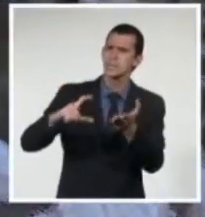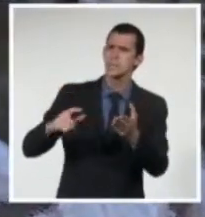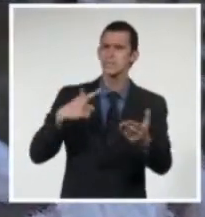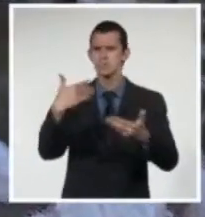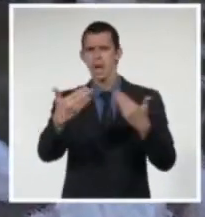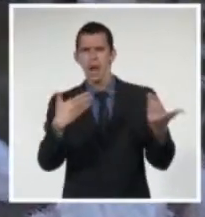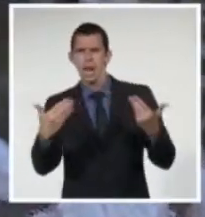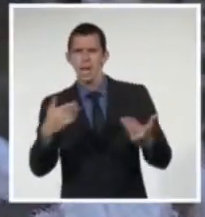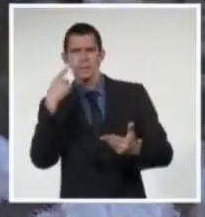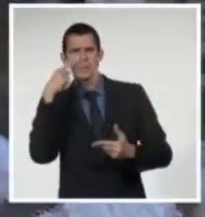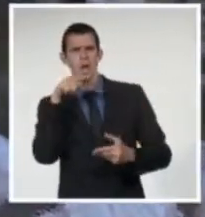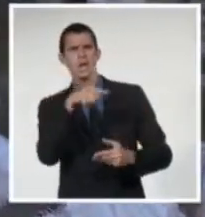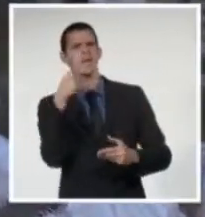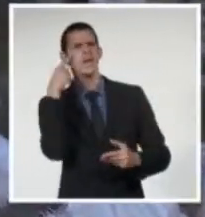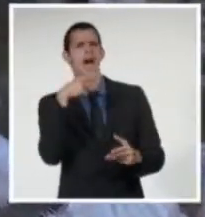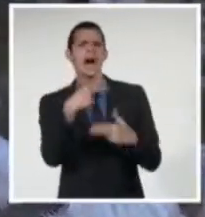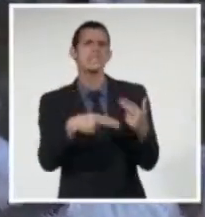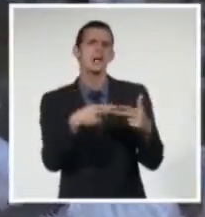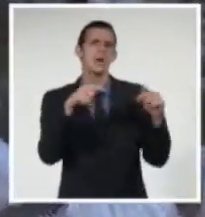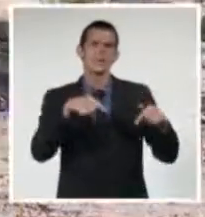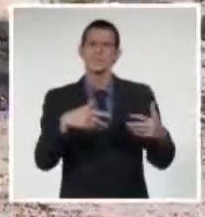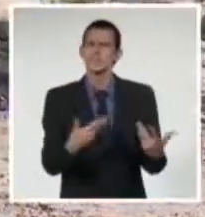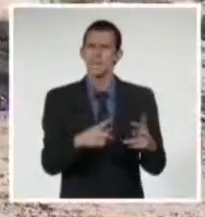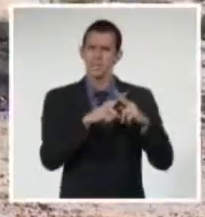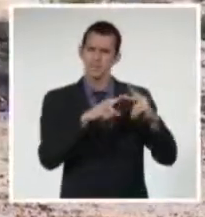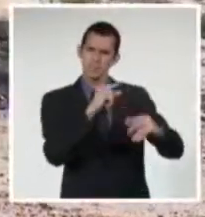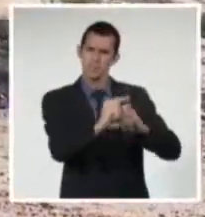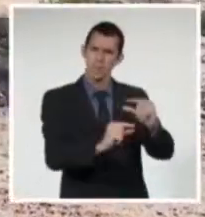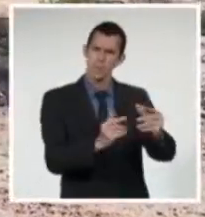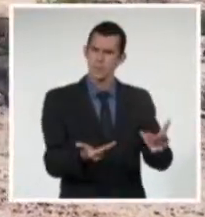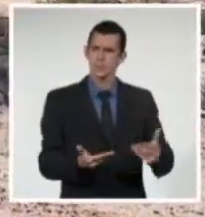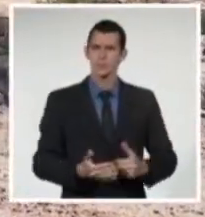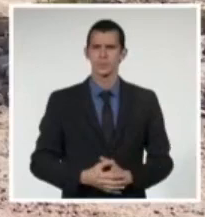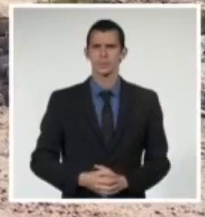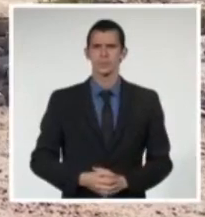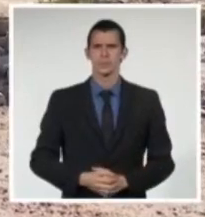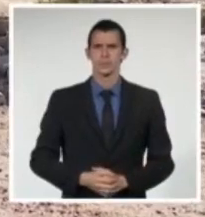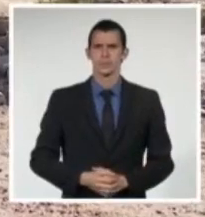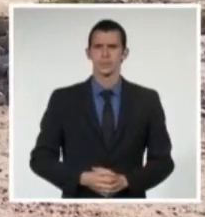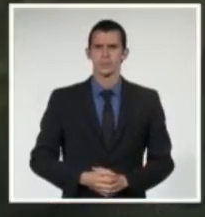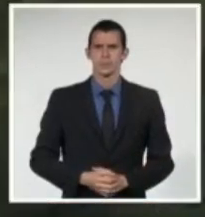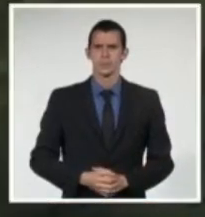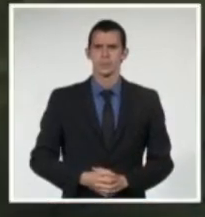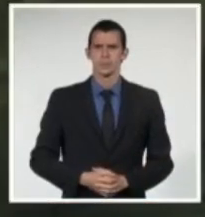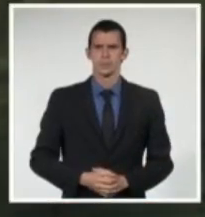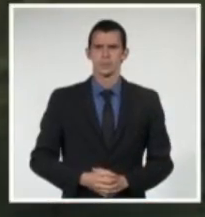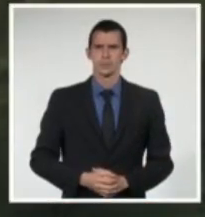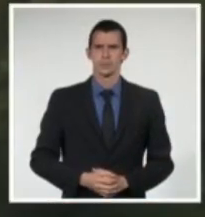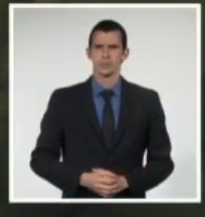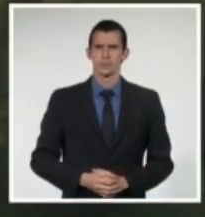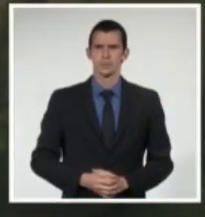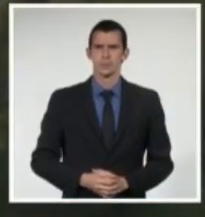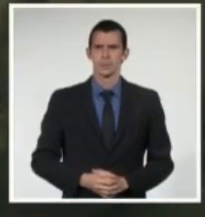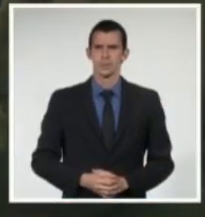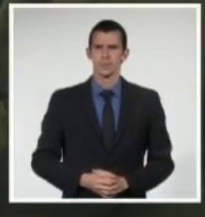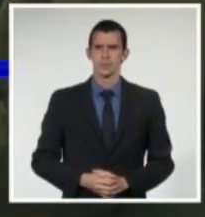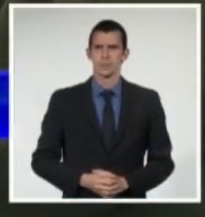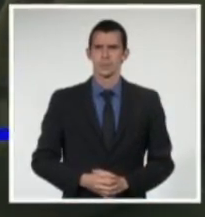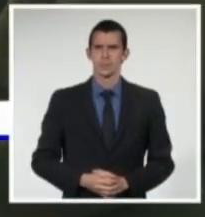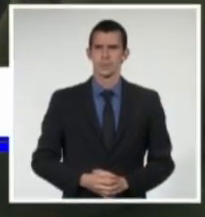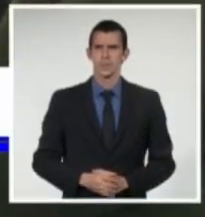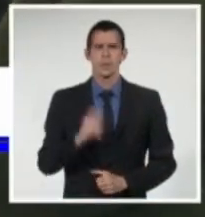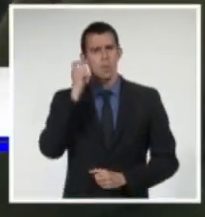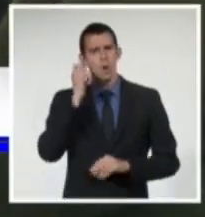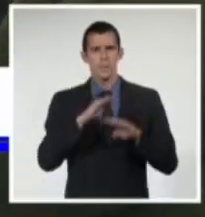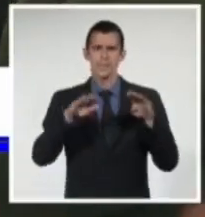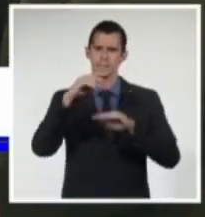las acciones de recuperación que se llevan a cabo. Tenemos que trabajar en el ordenamiento de aquí de Playa Guanímar, como